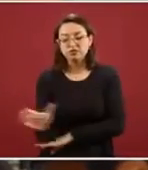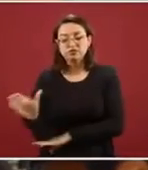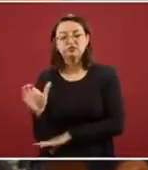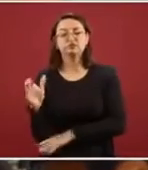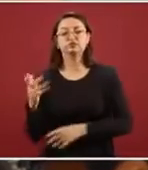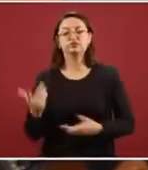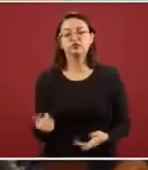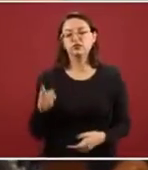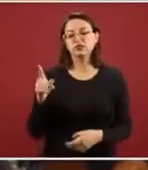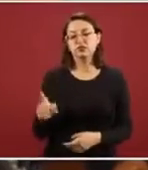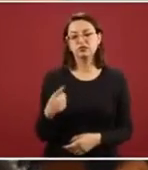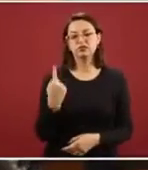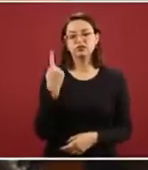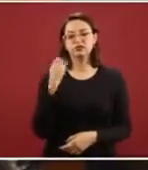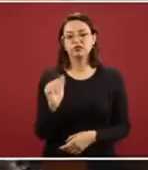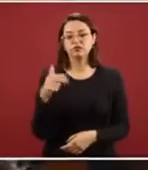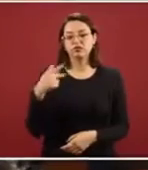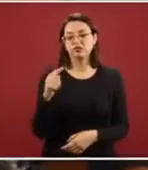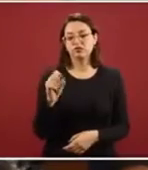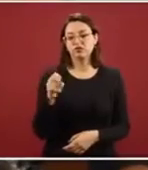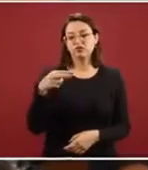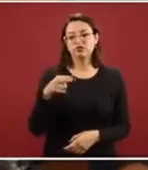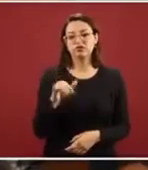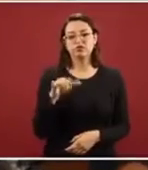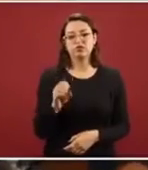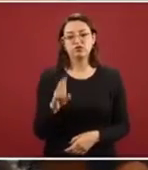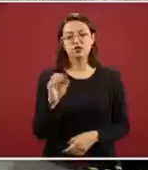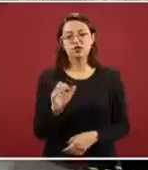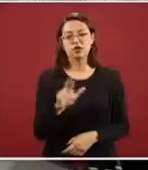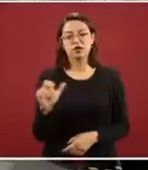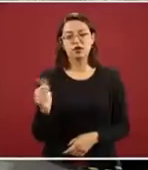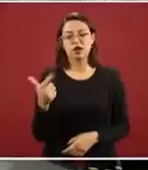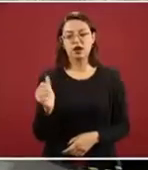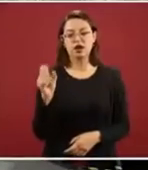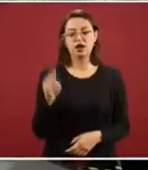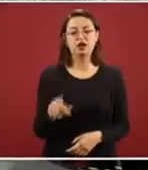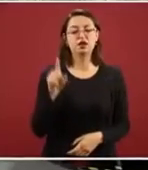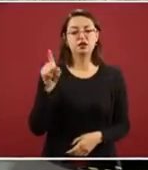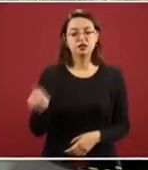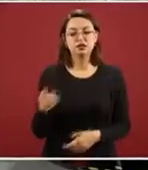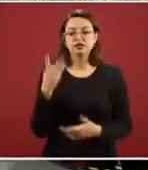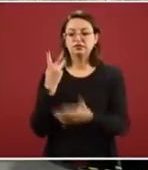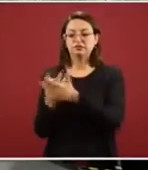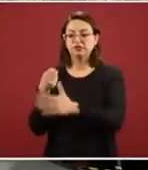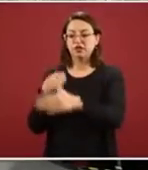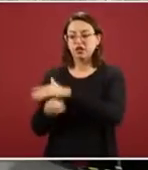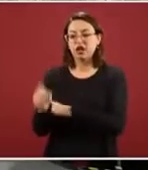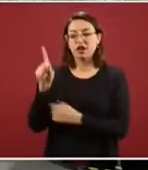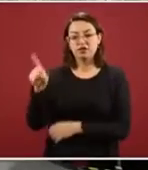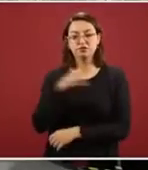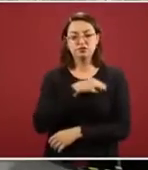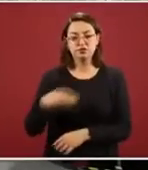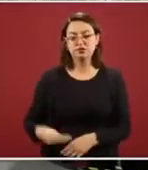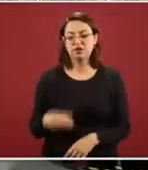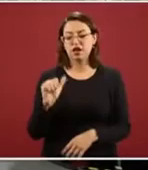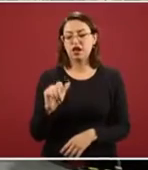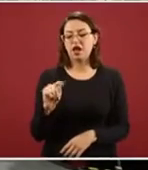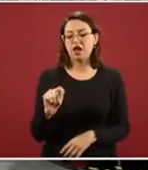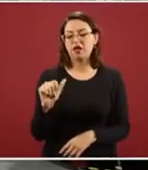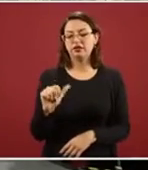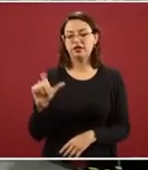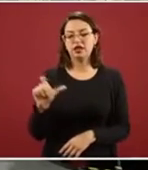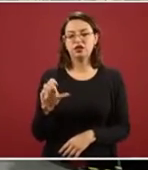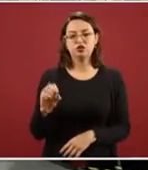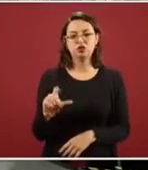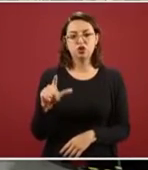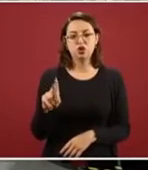ellos es Antonio Barragán Carrasco de Atlacholoaya, él está preso en Atlacholoaya y su caso ya es